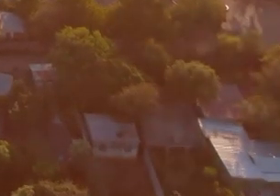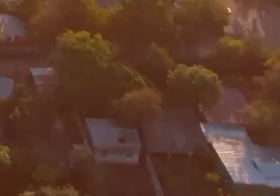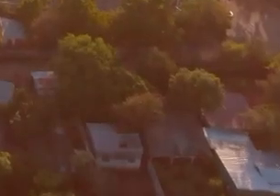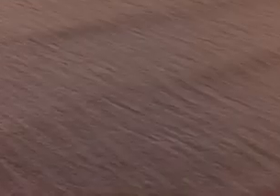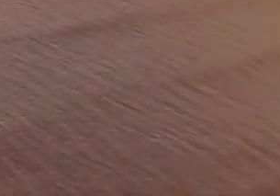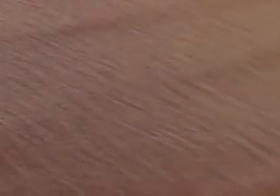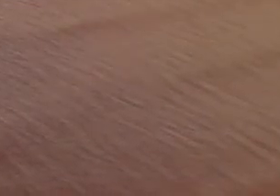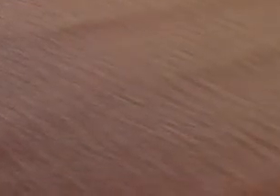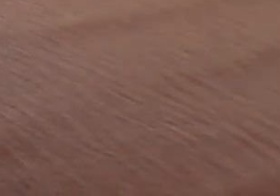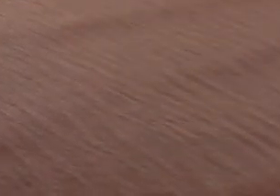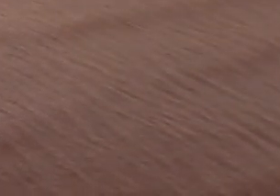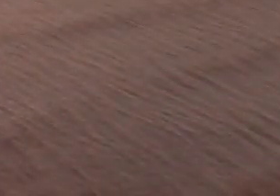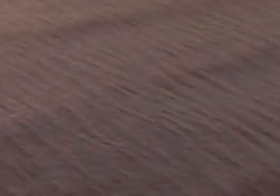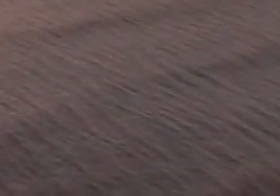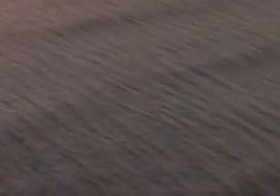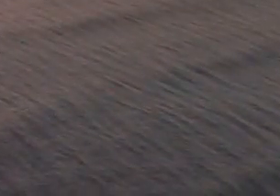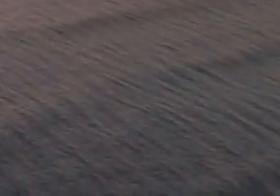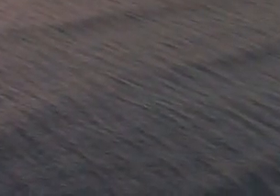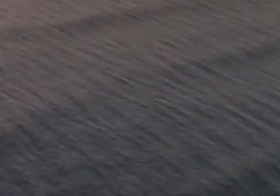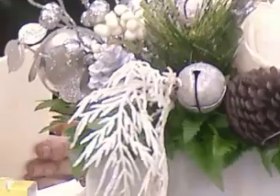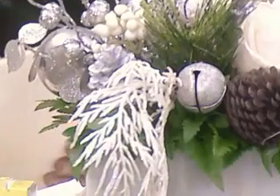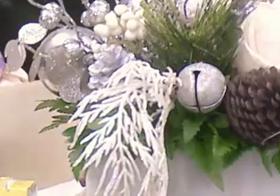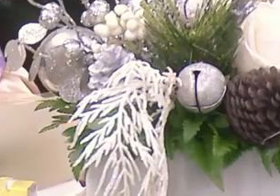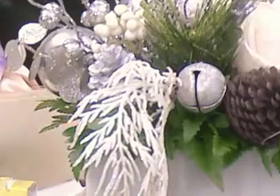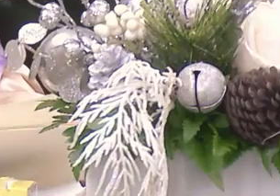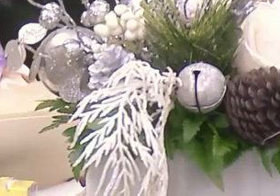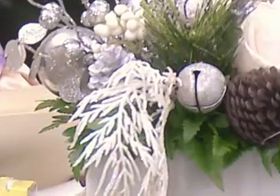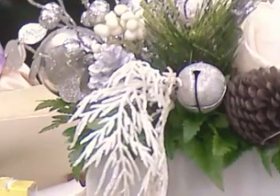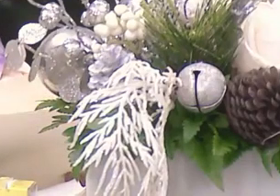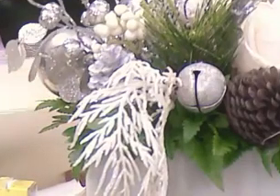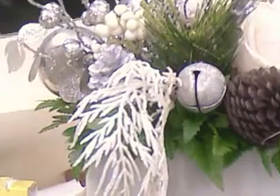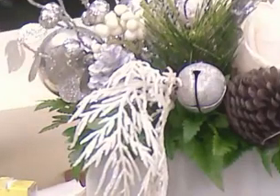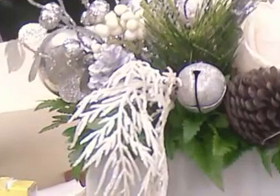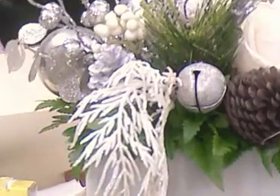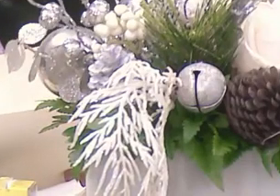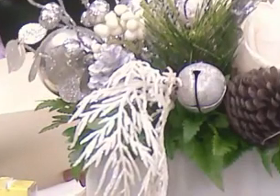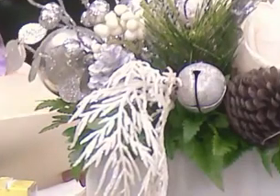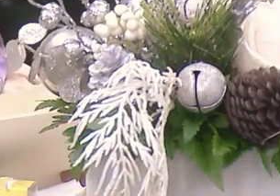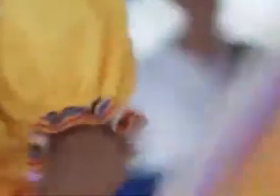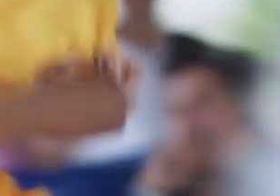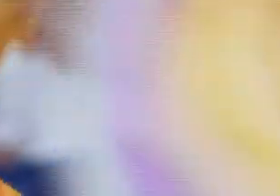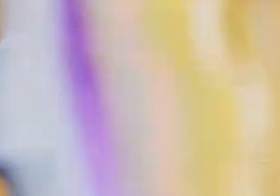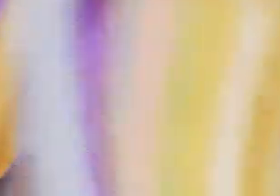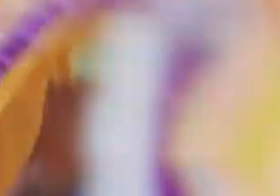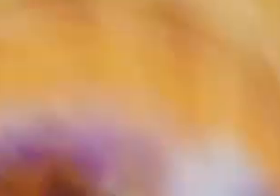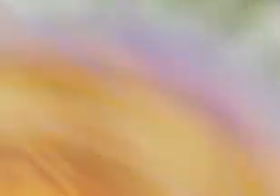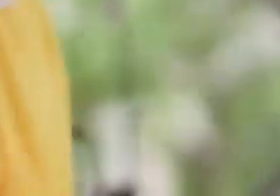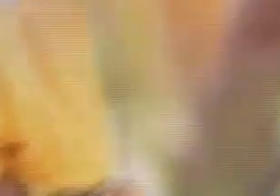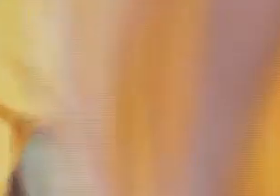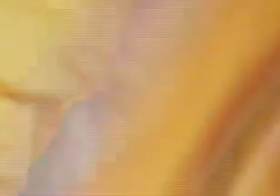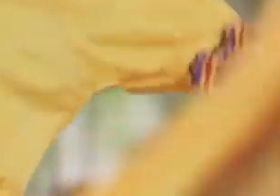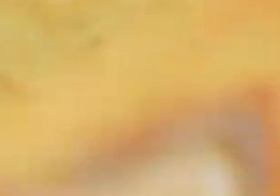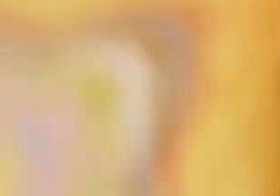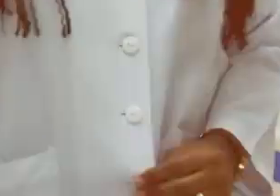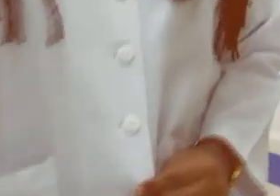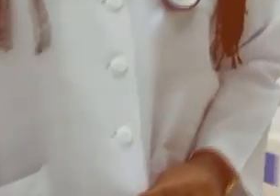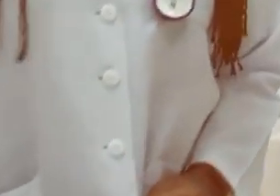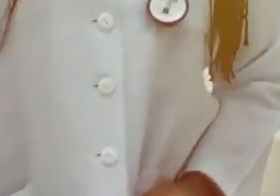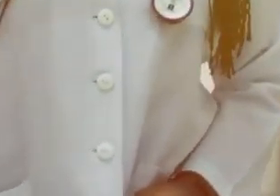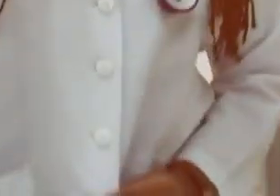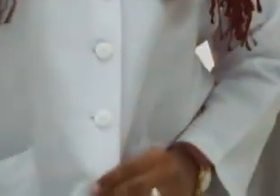Nicaragua está hecha para que brille hermosa la paz en nuestro cielo y nada empañe nuestra gloria